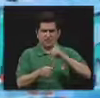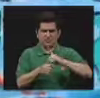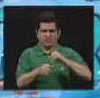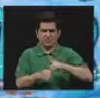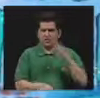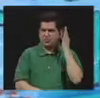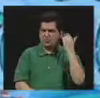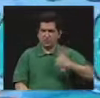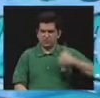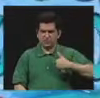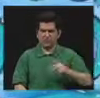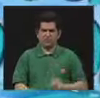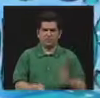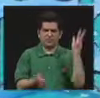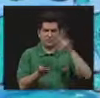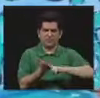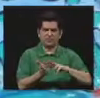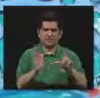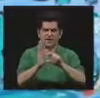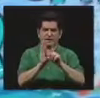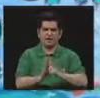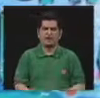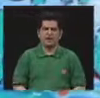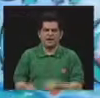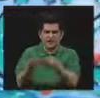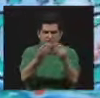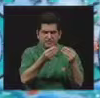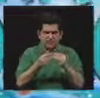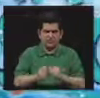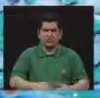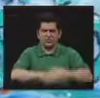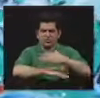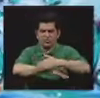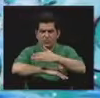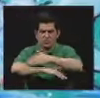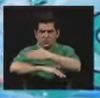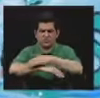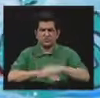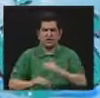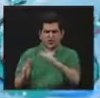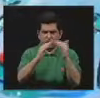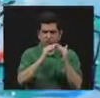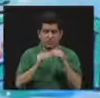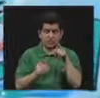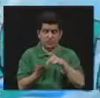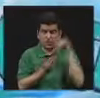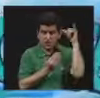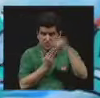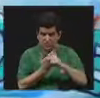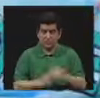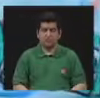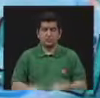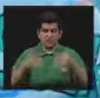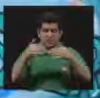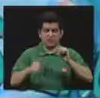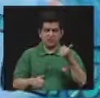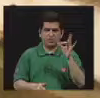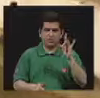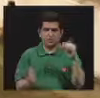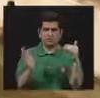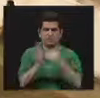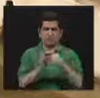las diputadas y diputados aprobar el proyecto de ley de territorios costeros comunitarios de COCOS. Dicho proyecto, con el